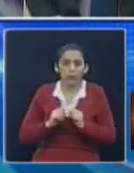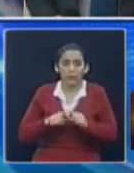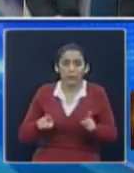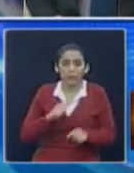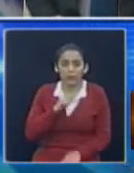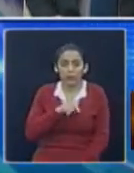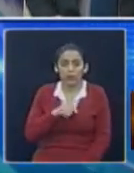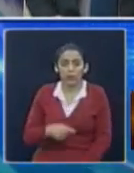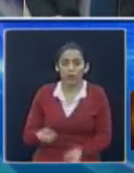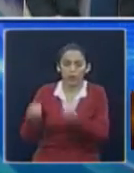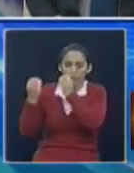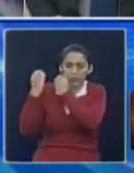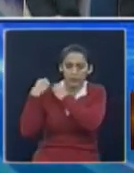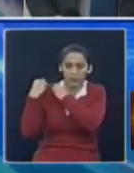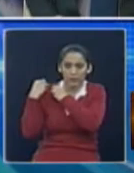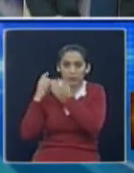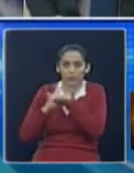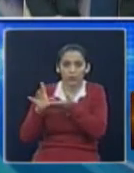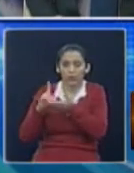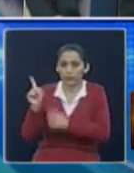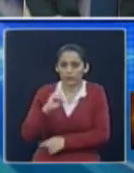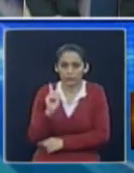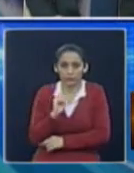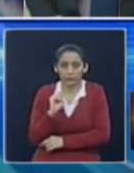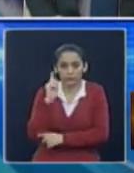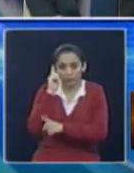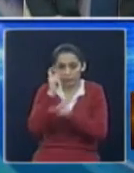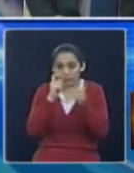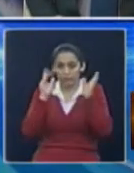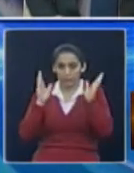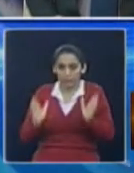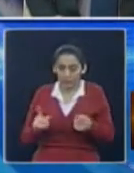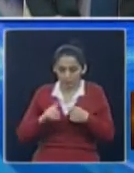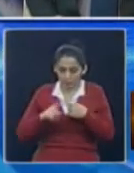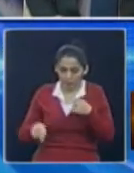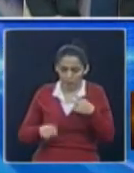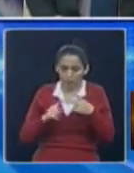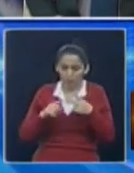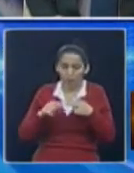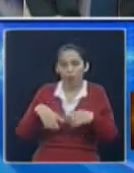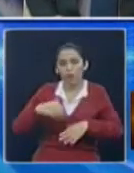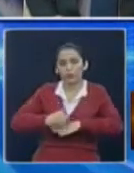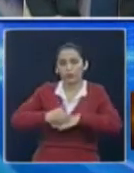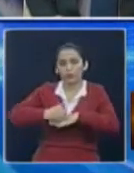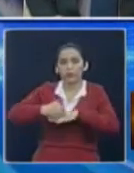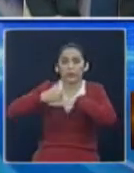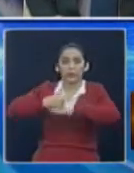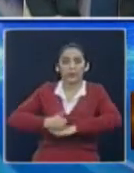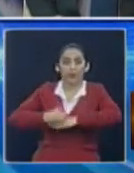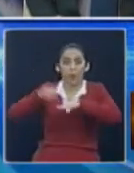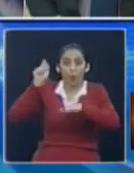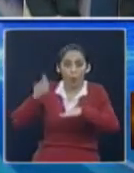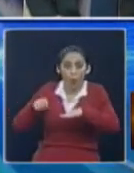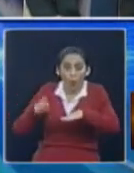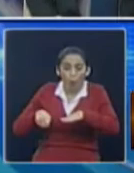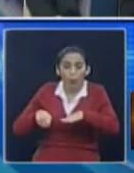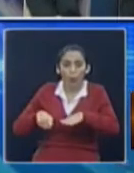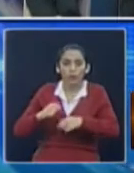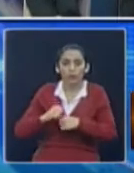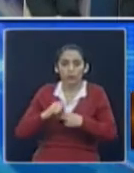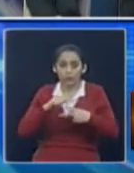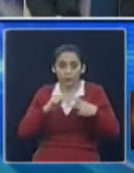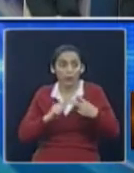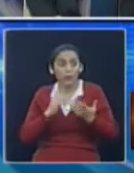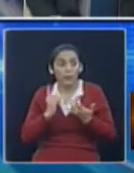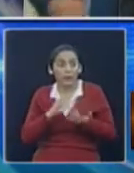obligados a votar. O sea, el fiscal ni el juez de la Corte Nacional de Justicia están obligados a esperar autorización